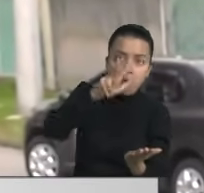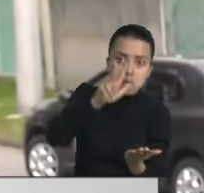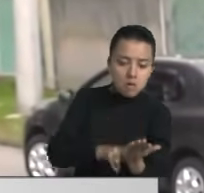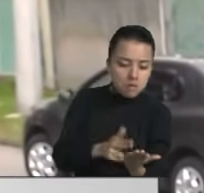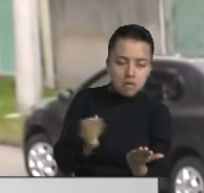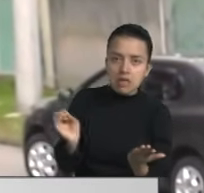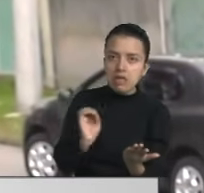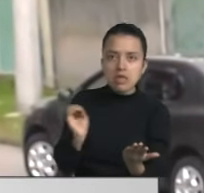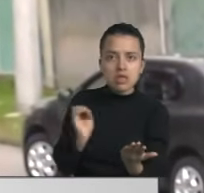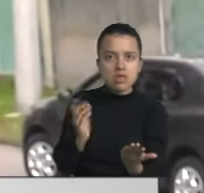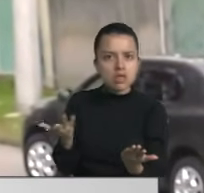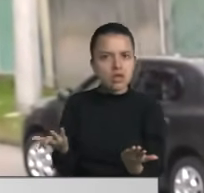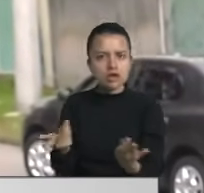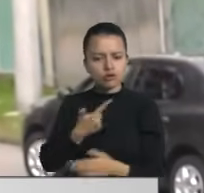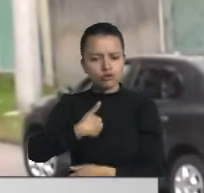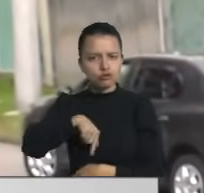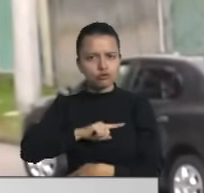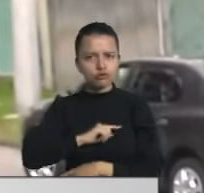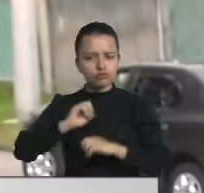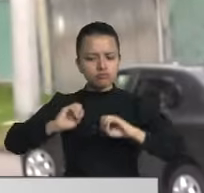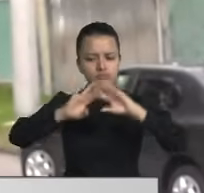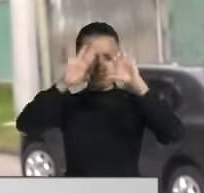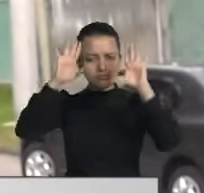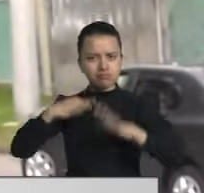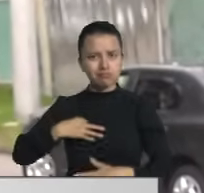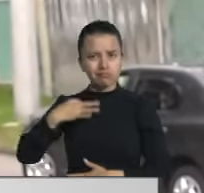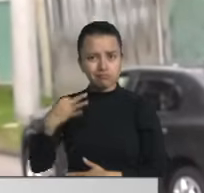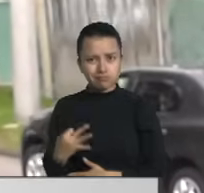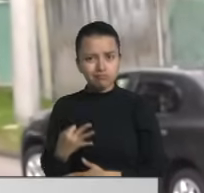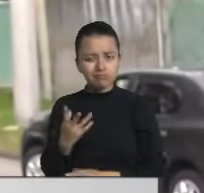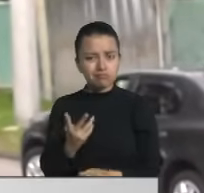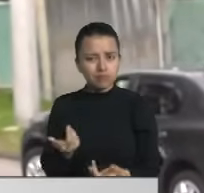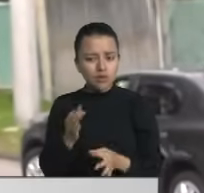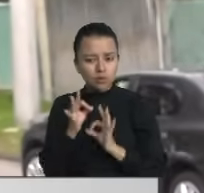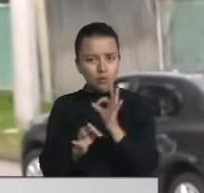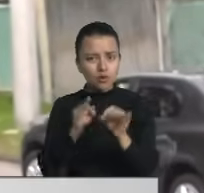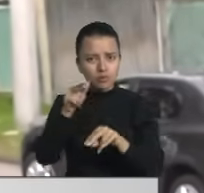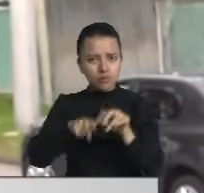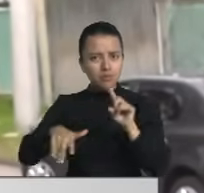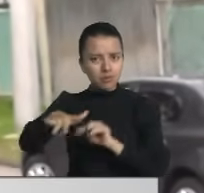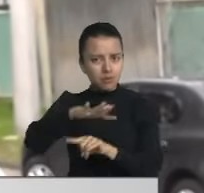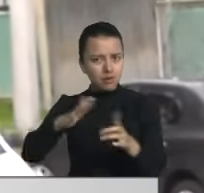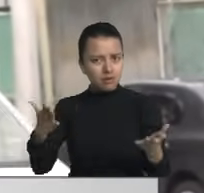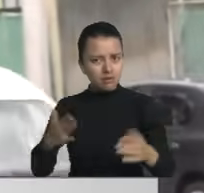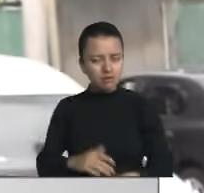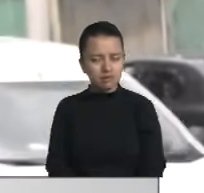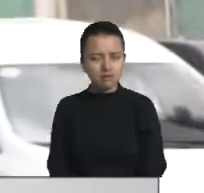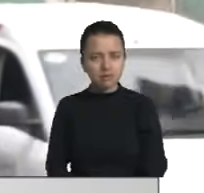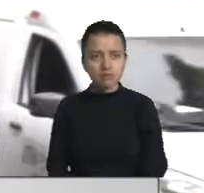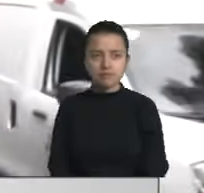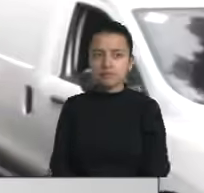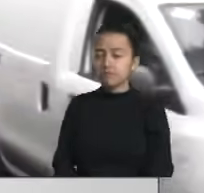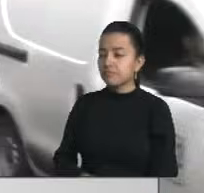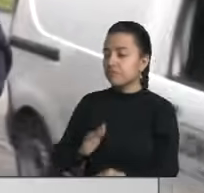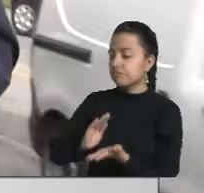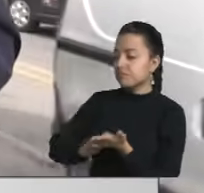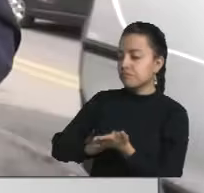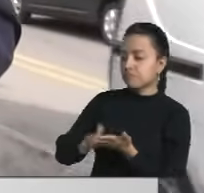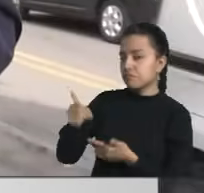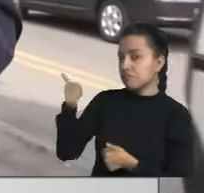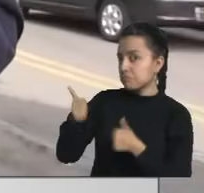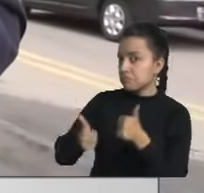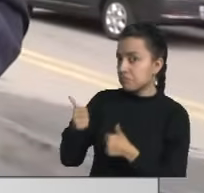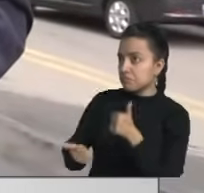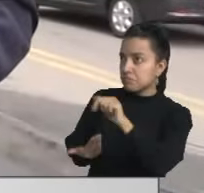el Grupo Energía pueden contar. Nosotros somos transparentes, efectivos y cuidamos el medio ambiente como nadie. ¿Cuál sería entonces esa solución que se podría